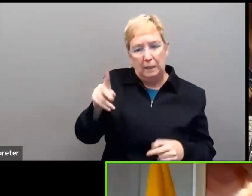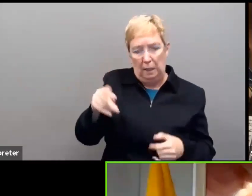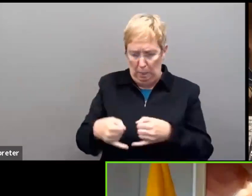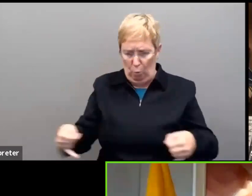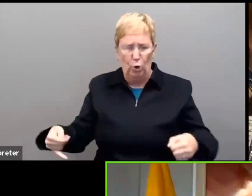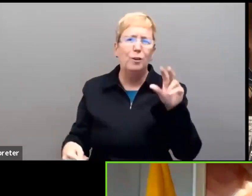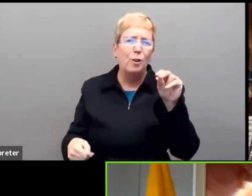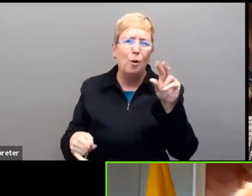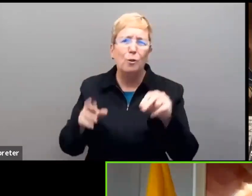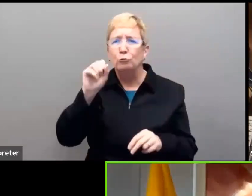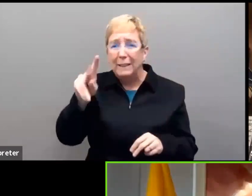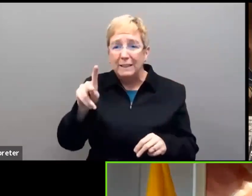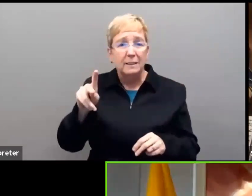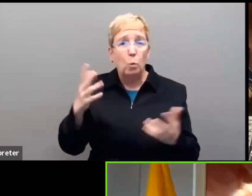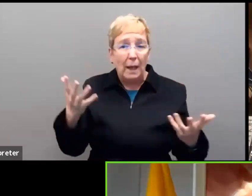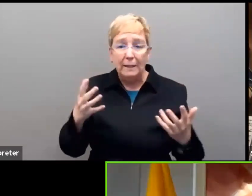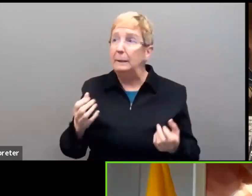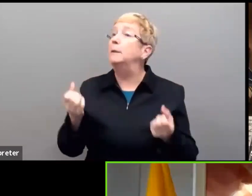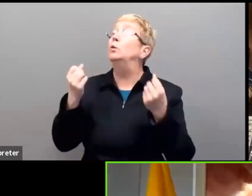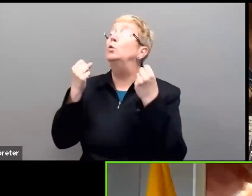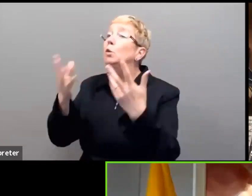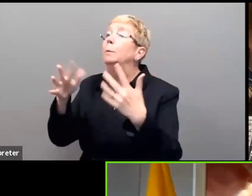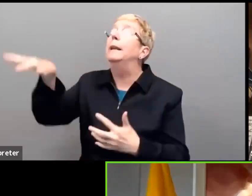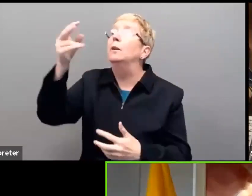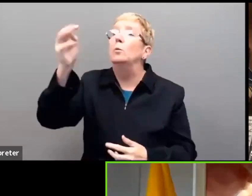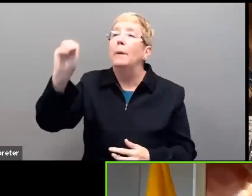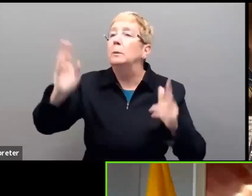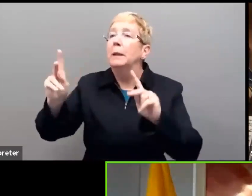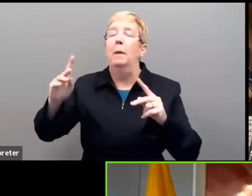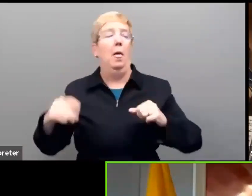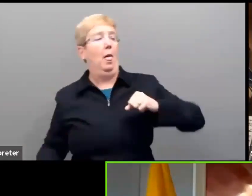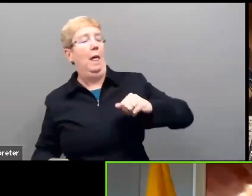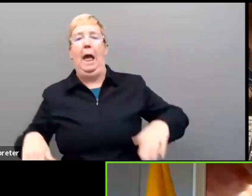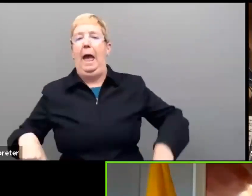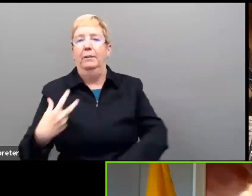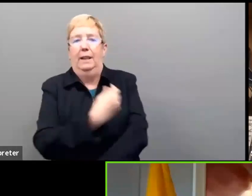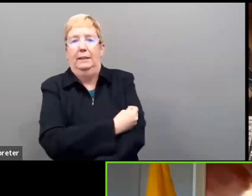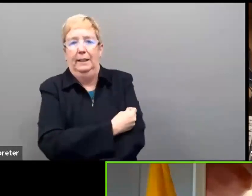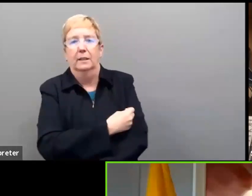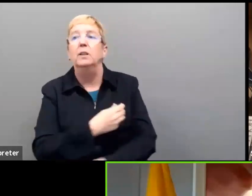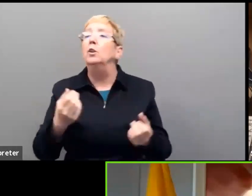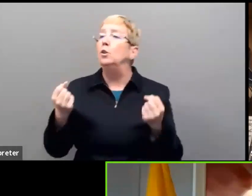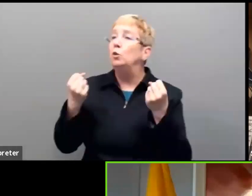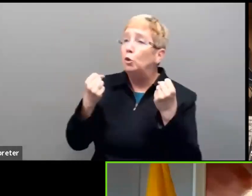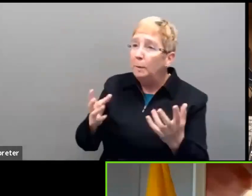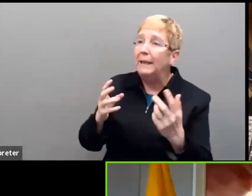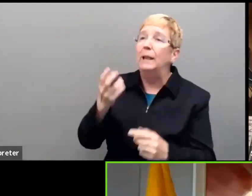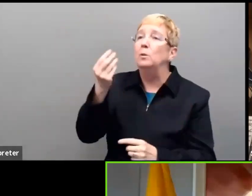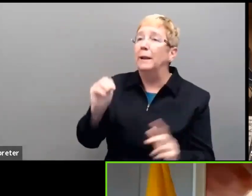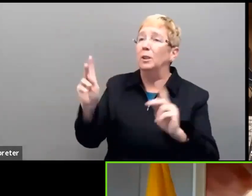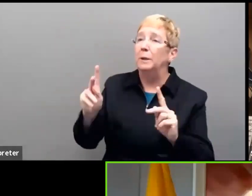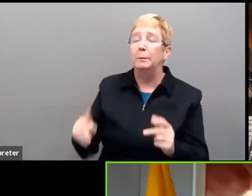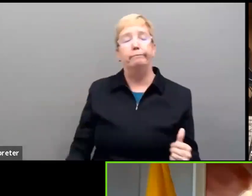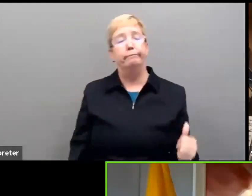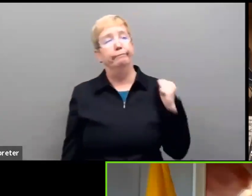sobre el tema. Pero estoy en desacuerdo si dicen que los factores de riesgo para Nuevo México están en la frontera. Los factores de riesgo acá son de